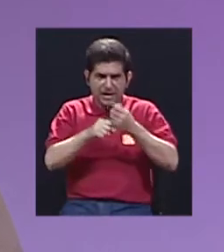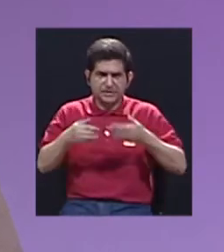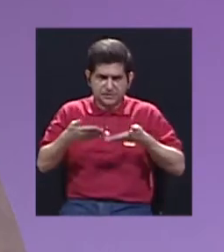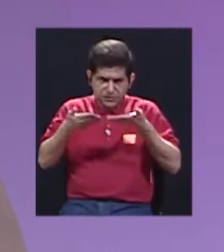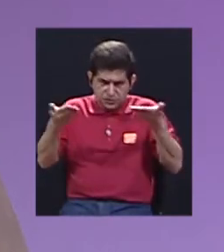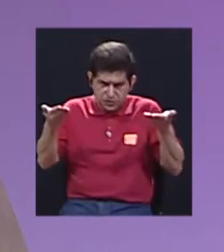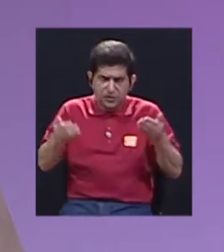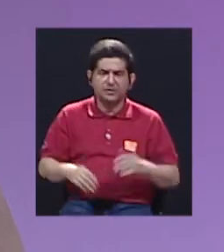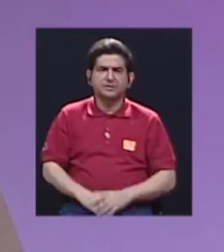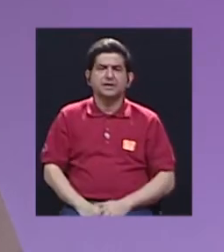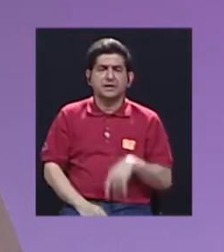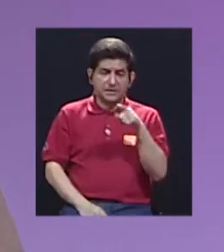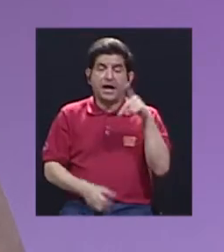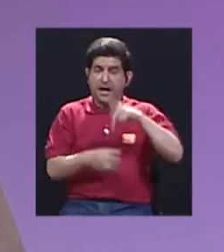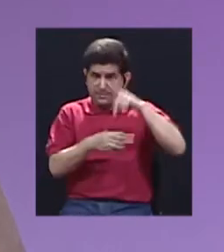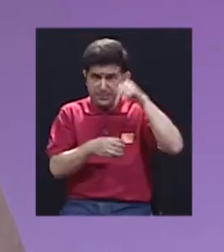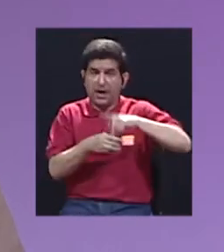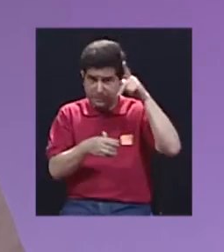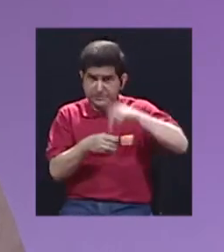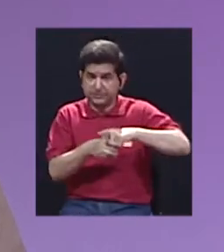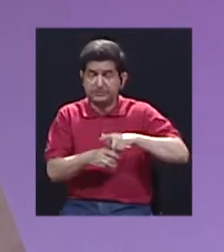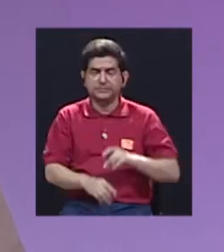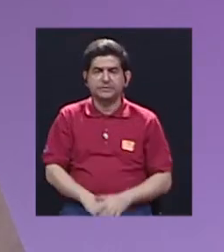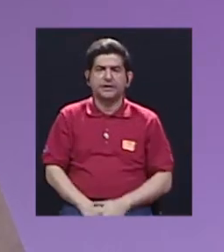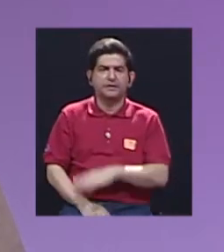realmente la protagonista, y